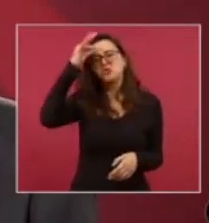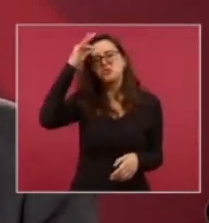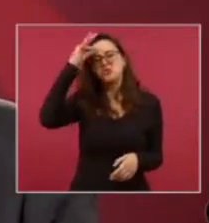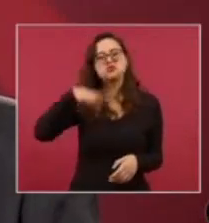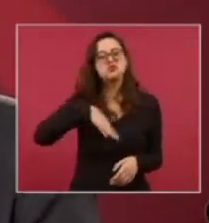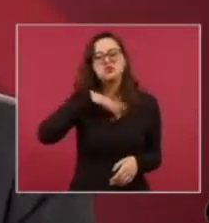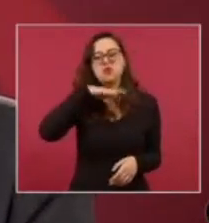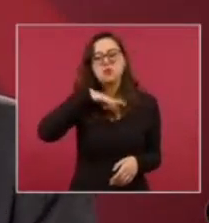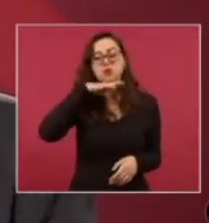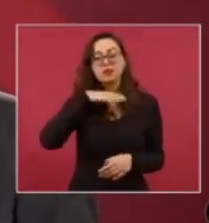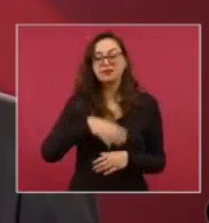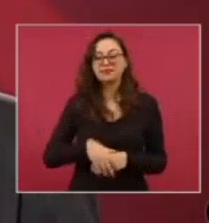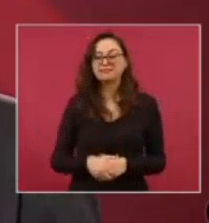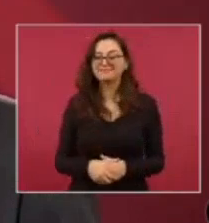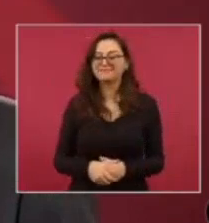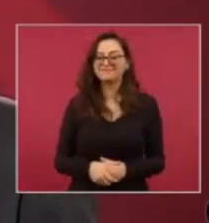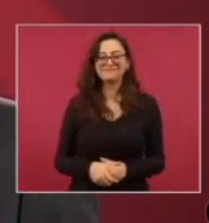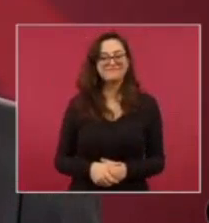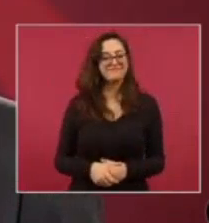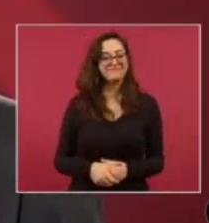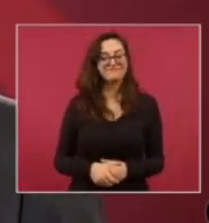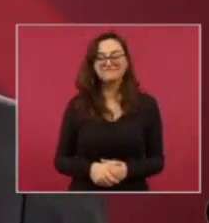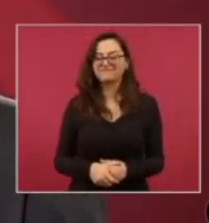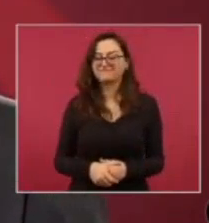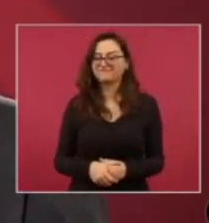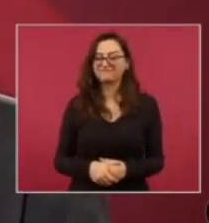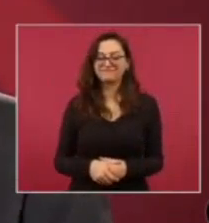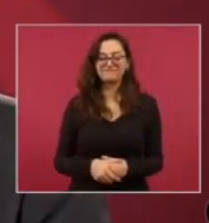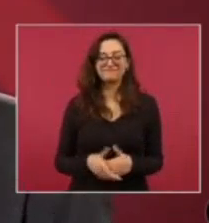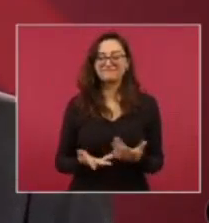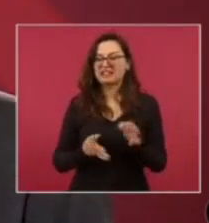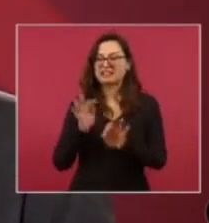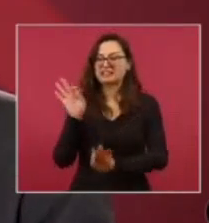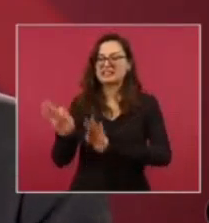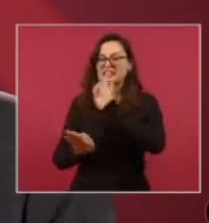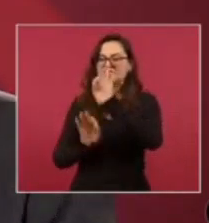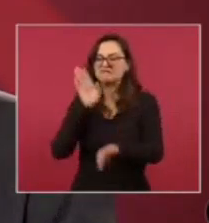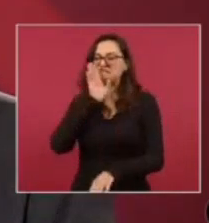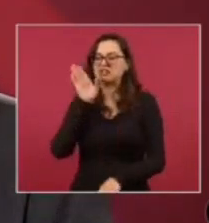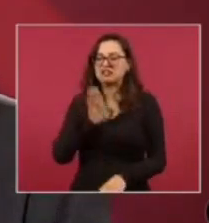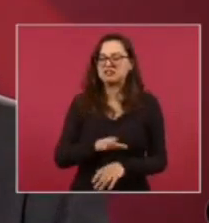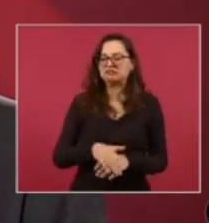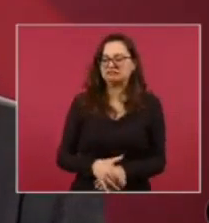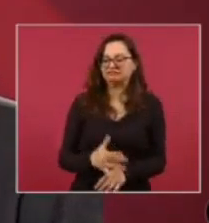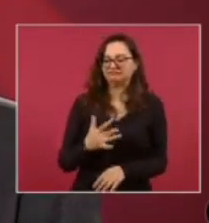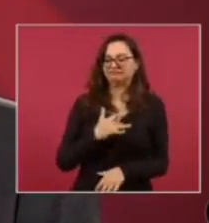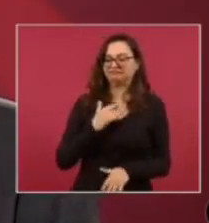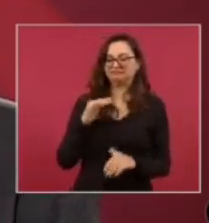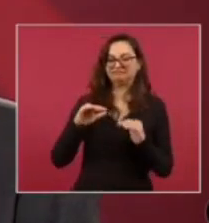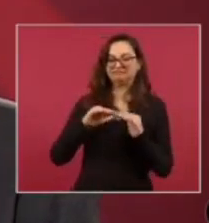o lo maltrata o lo considera inferior.